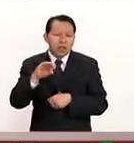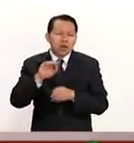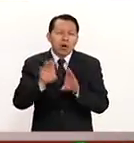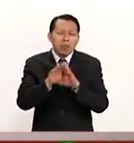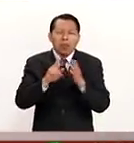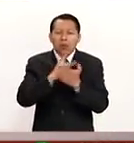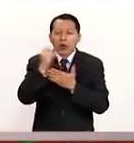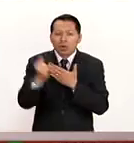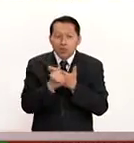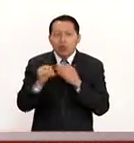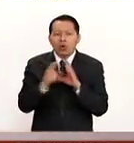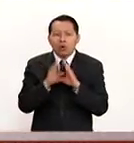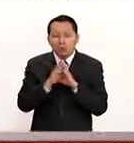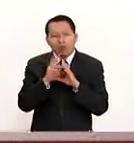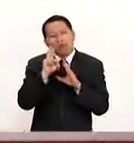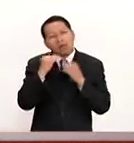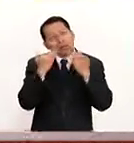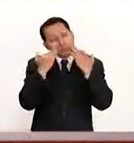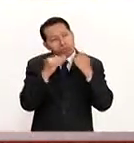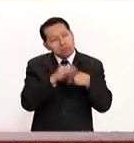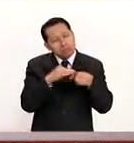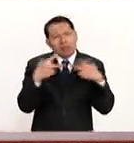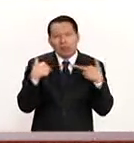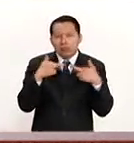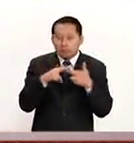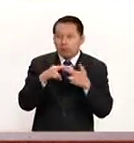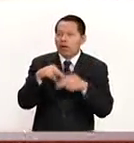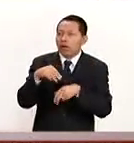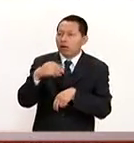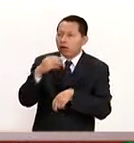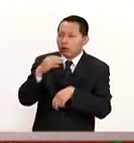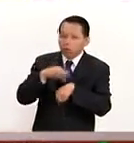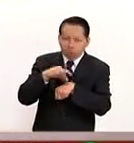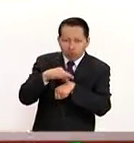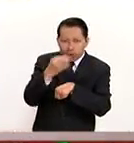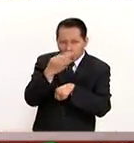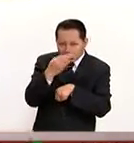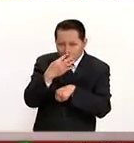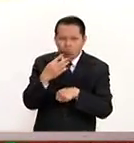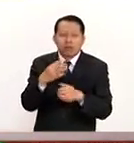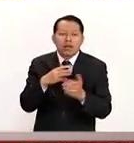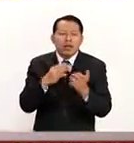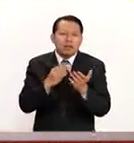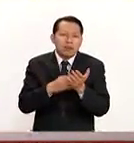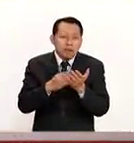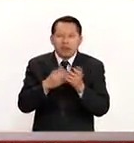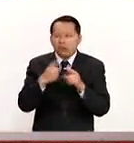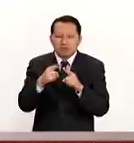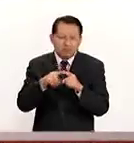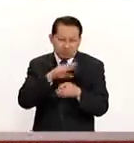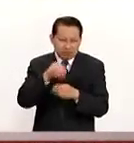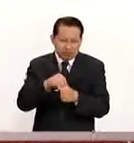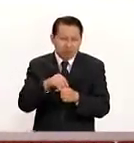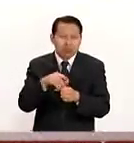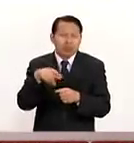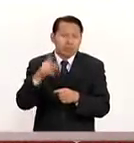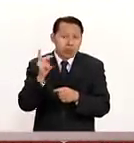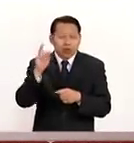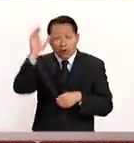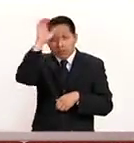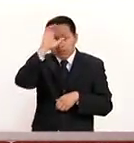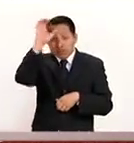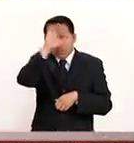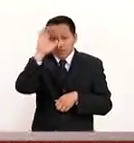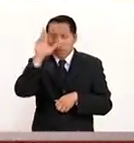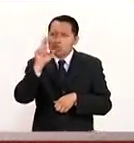al alcance, como son la maestra, el médico, el mecánico, es decir, profesiones que ellos tienen a su alcance y finalmente el científico no